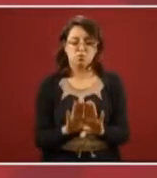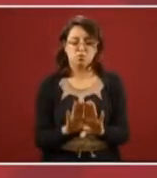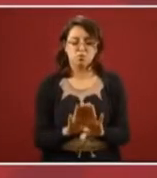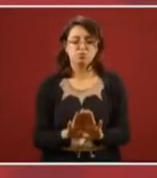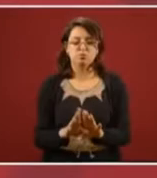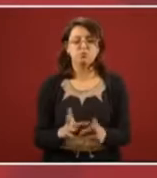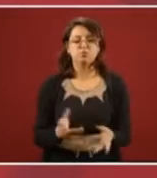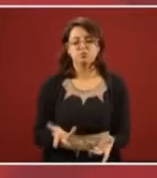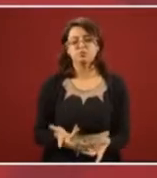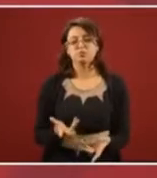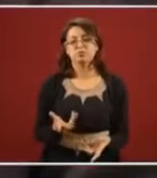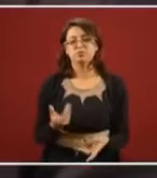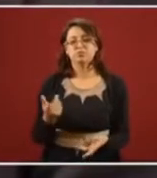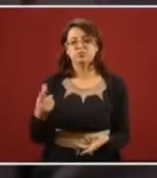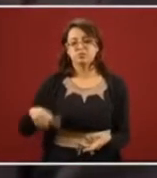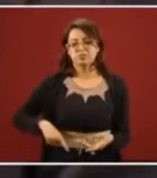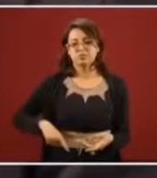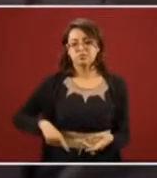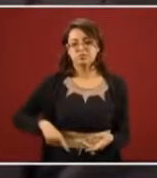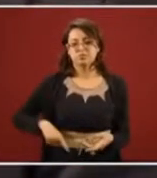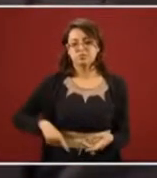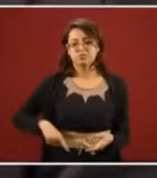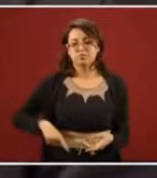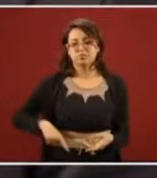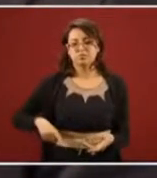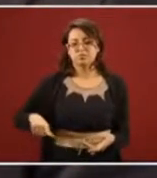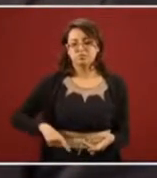para la publicidad